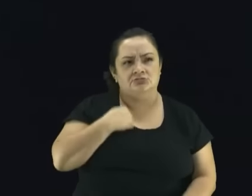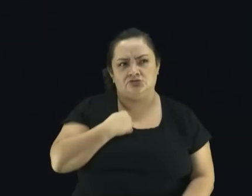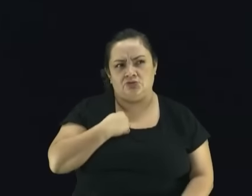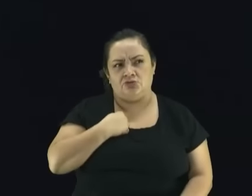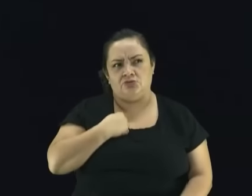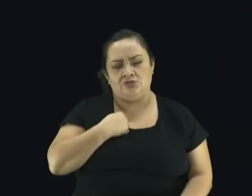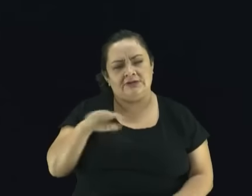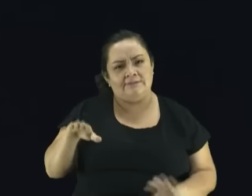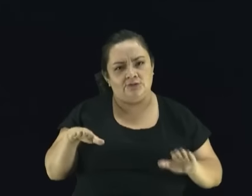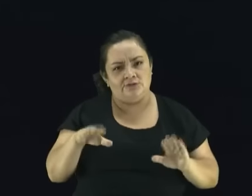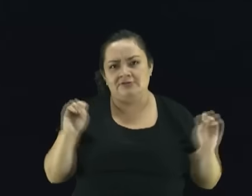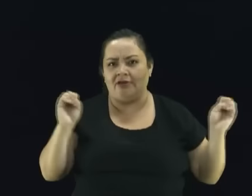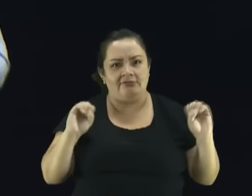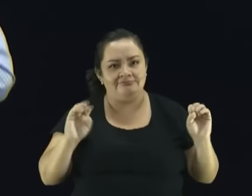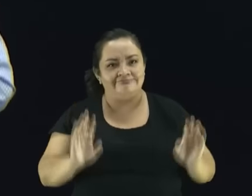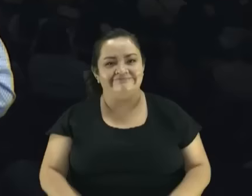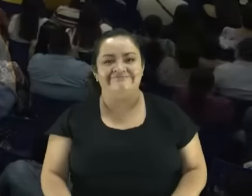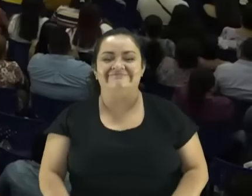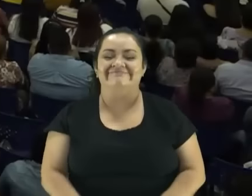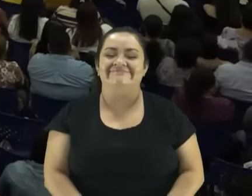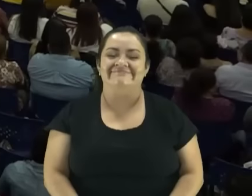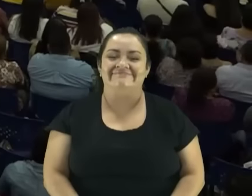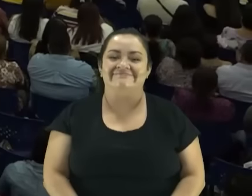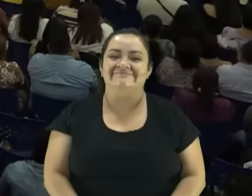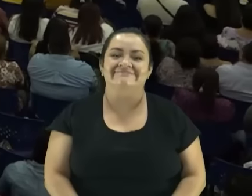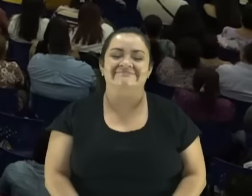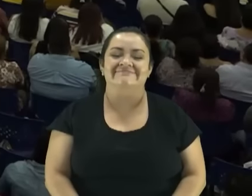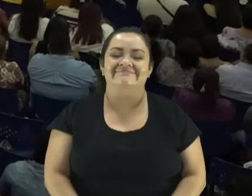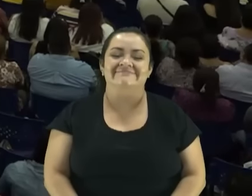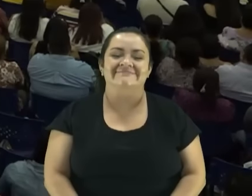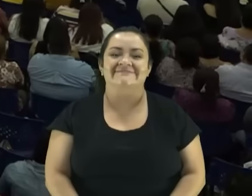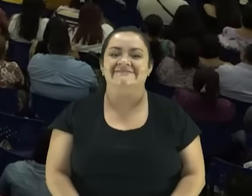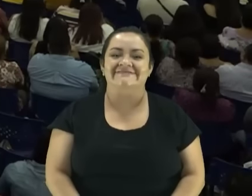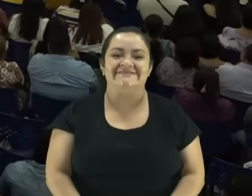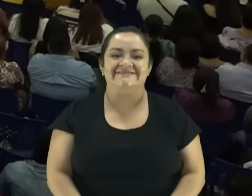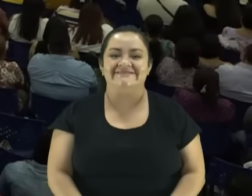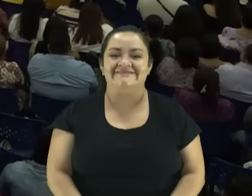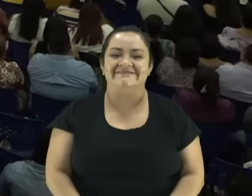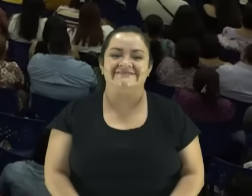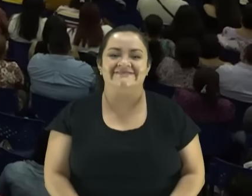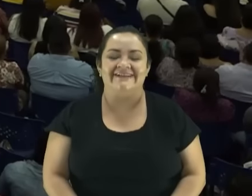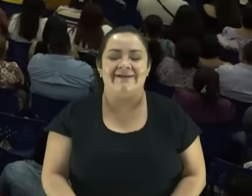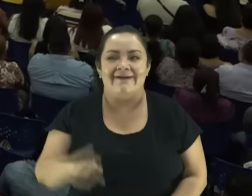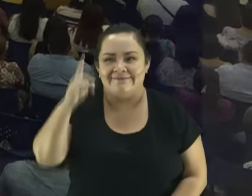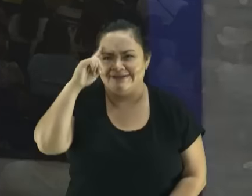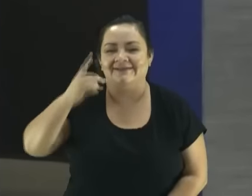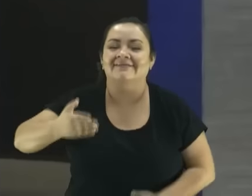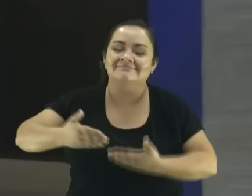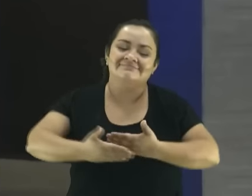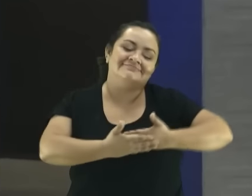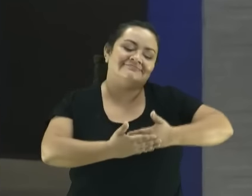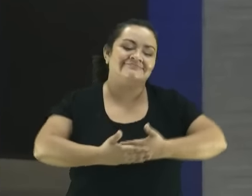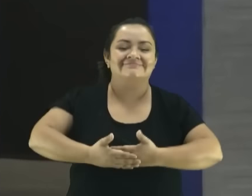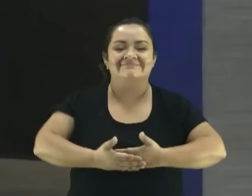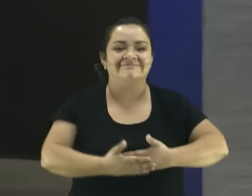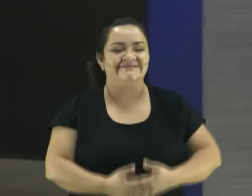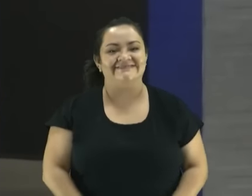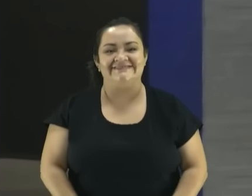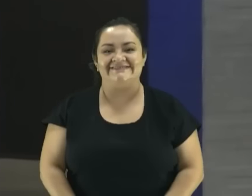iba a sentir si llegó bolo vamos a la palabra del señor él creyó que la nana lo estaba arrullando me entiend lo que le digo